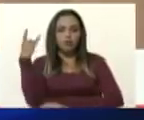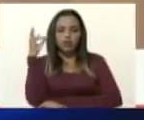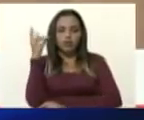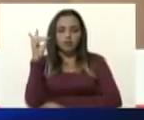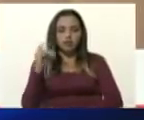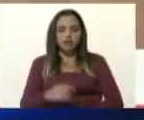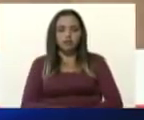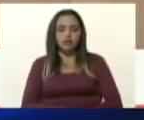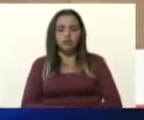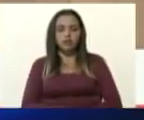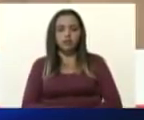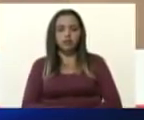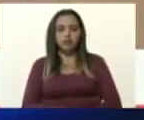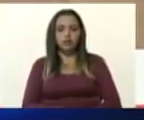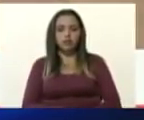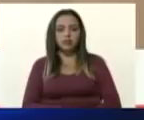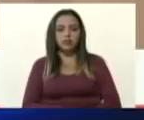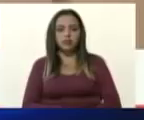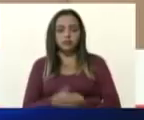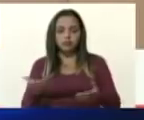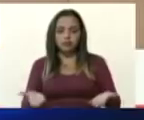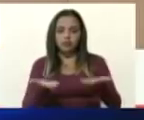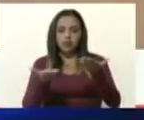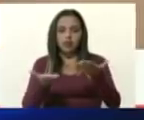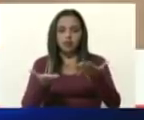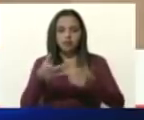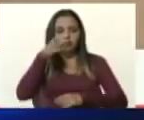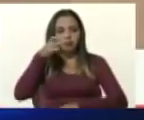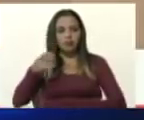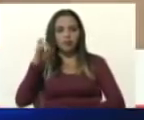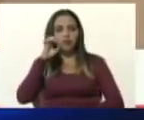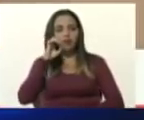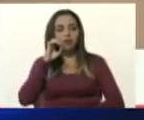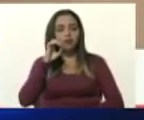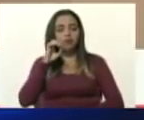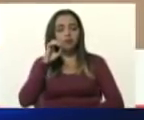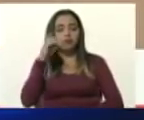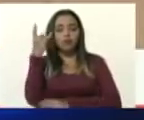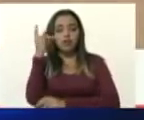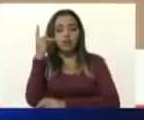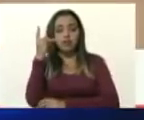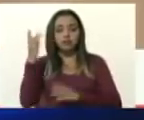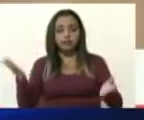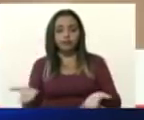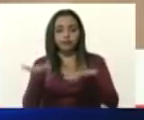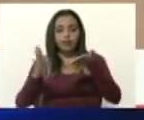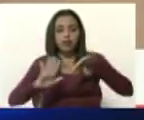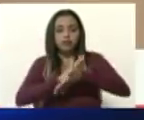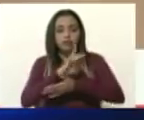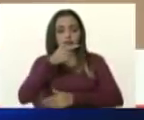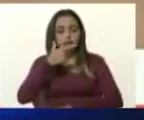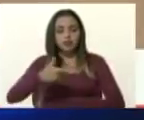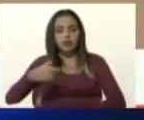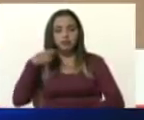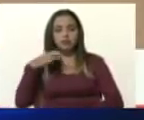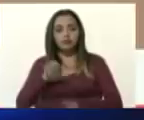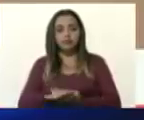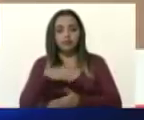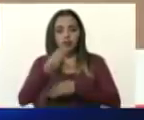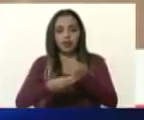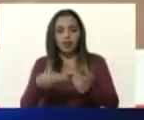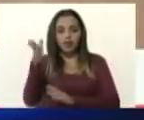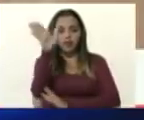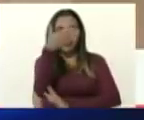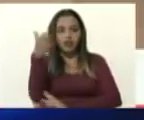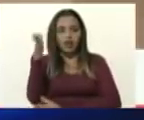ahí vamos el pueblo de bolivia levantando en alto sobre las masacres levantando su bandera de la